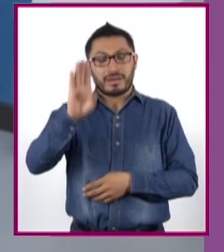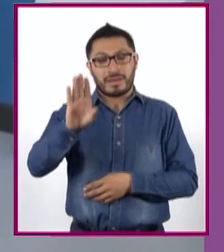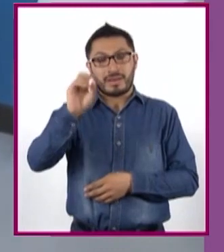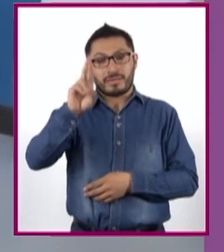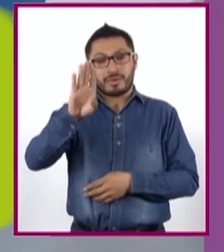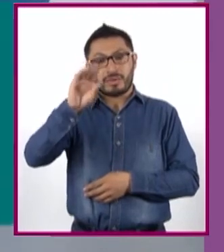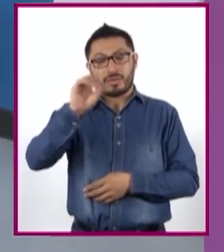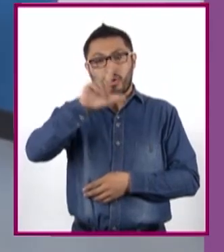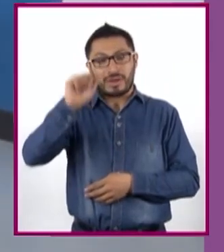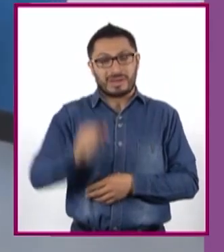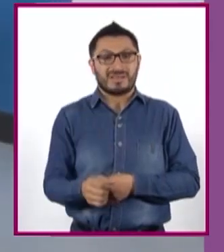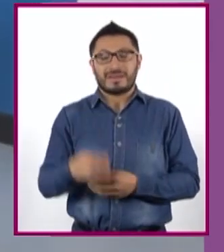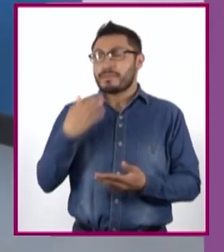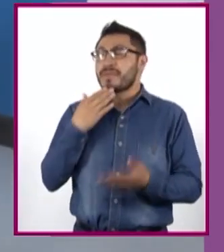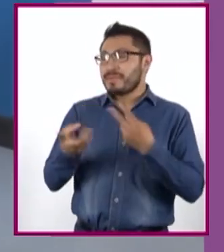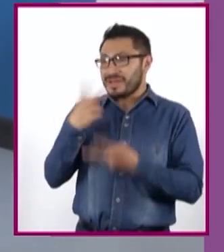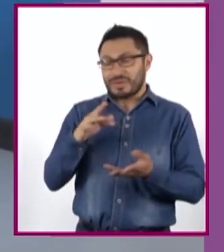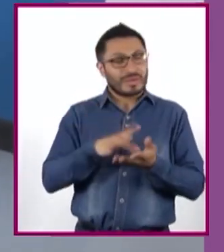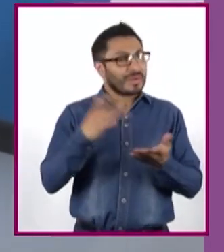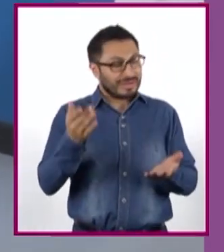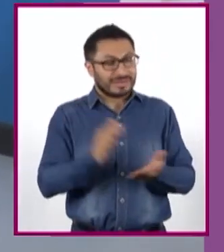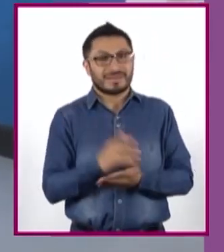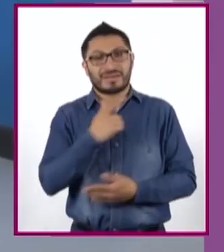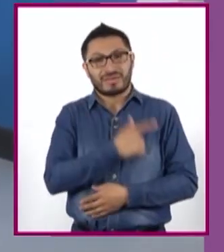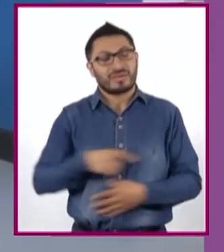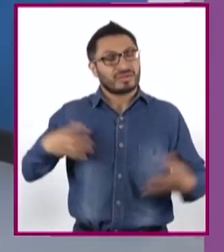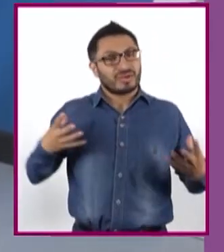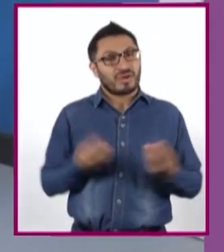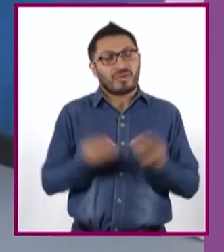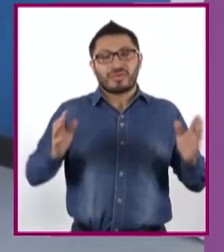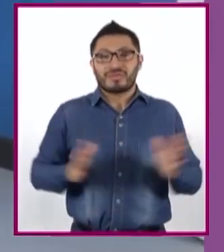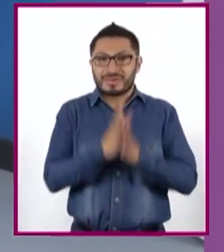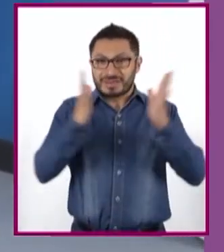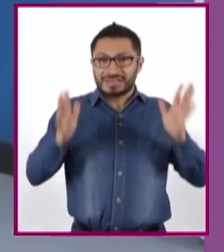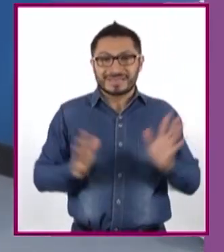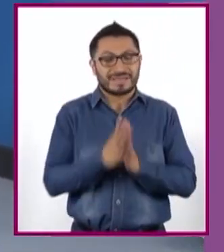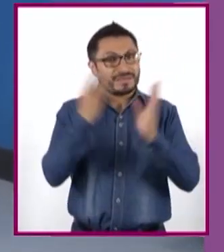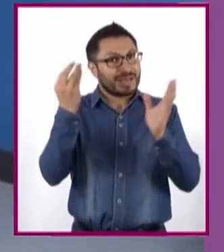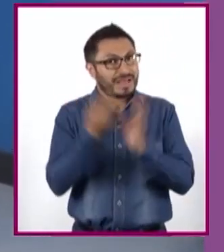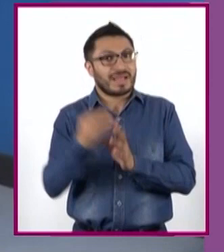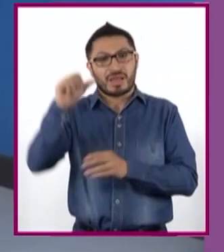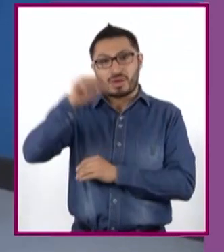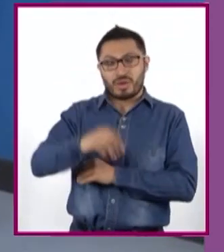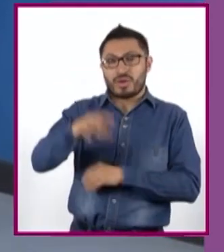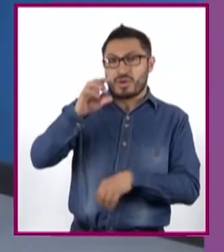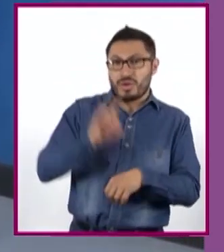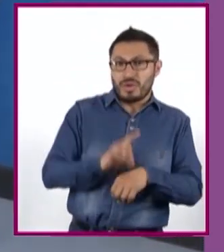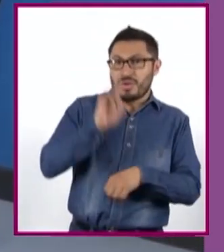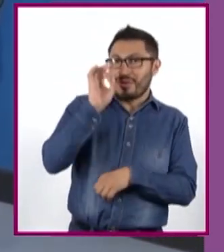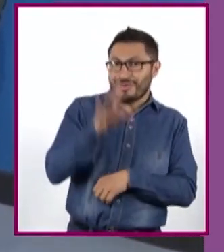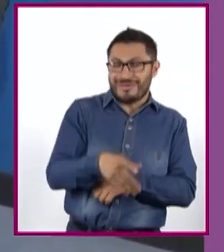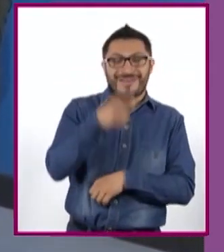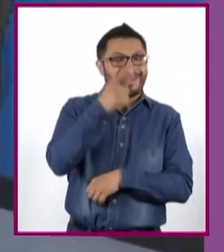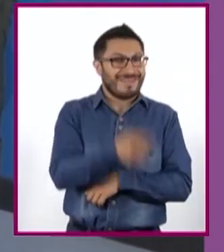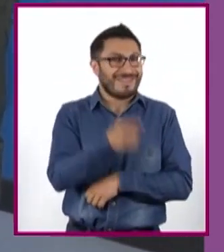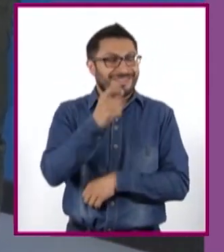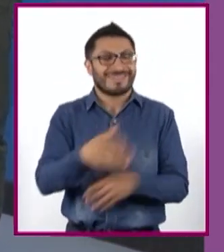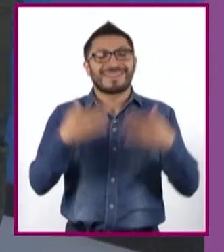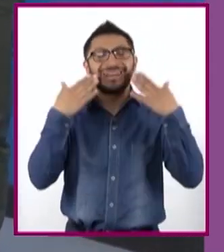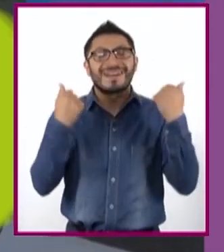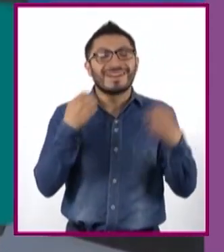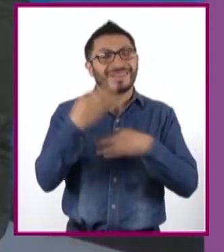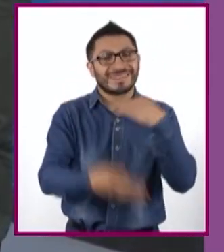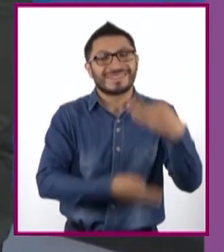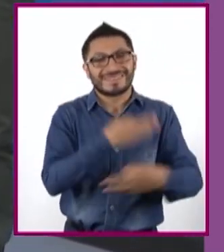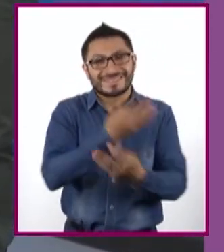maestro. Gracias, Enrique. Es un gusto poder participar en esta sesión. Les envío un cordial saludo a todas y a